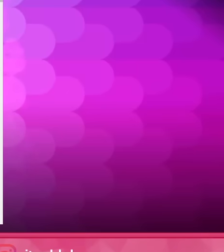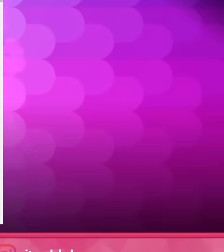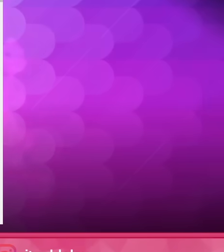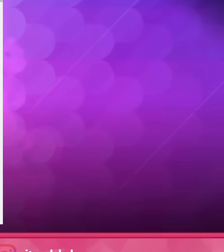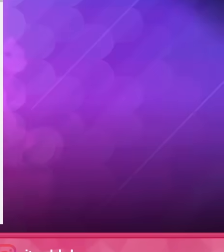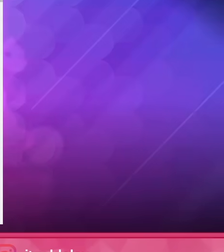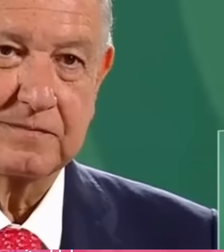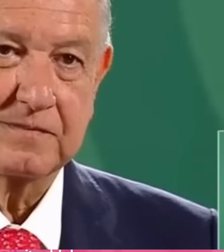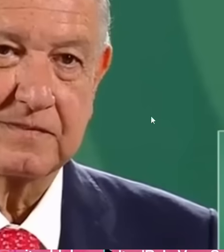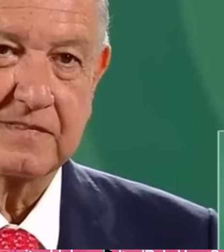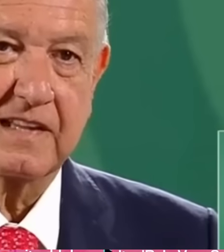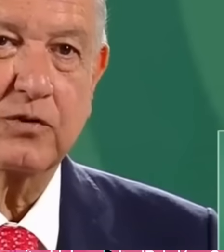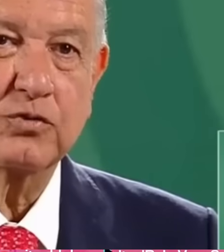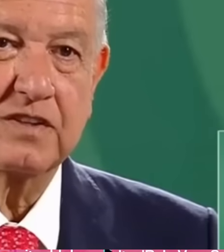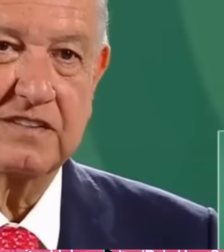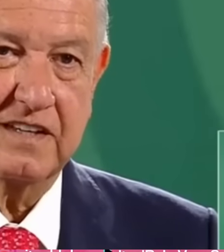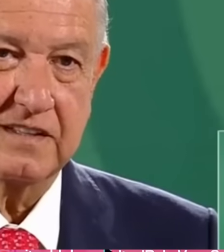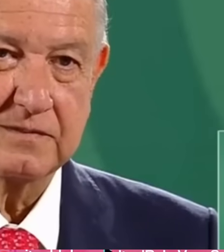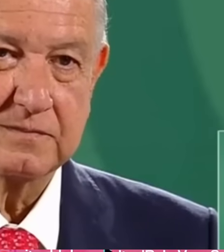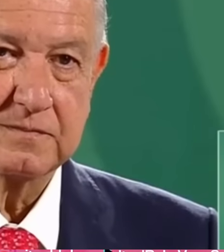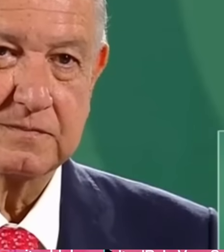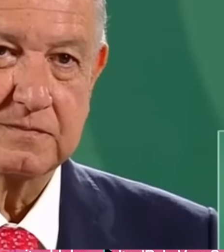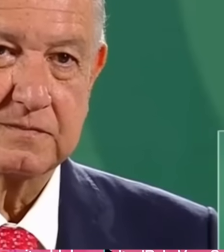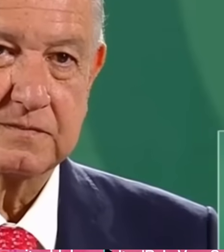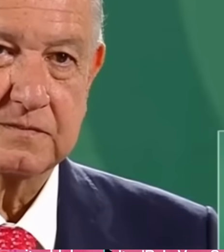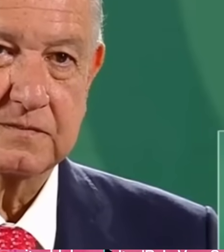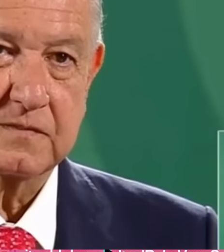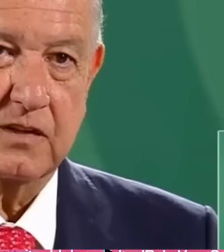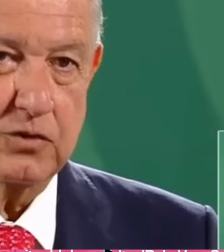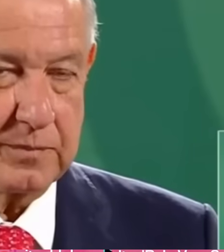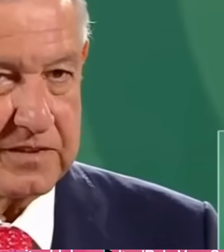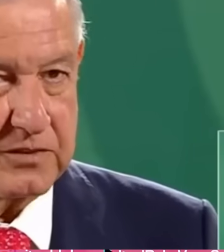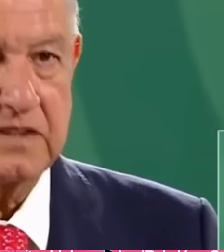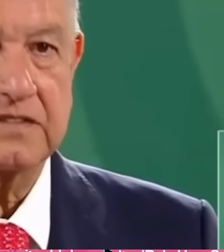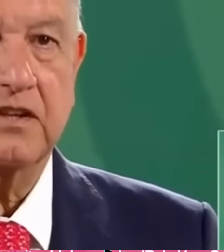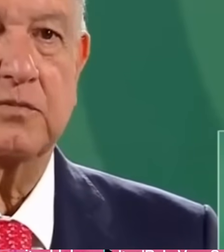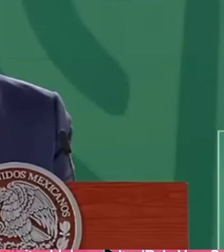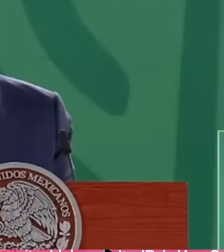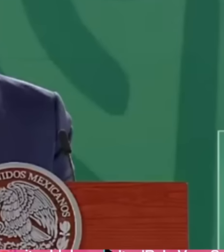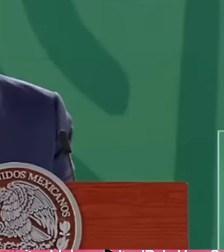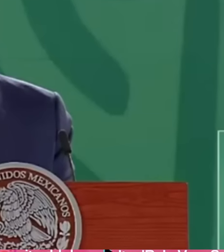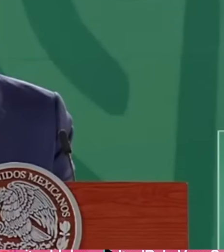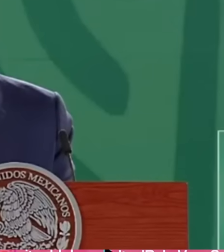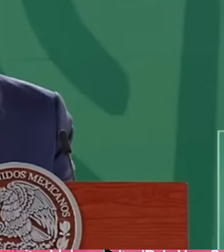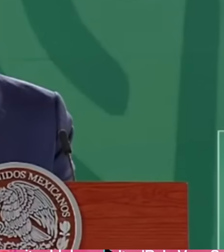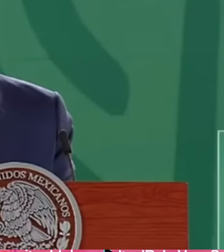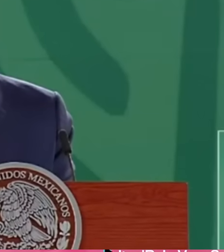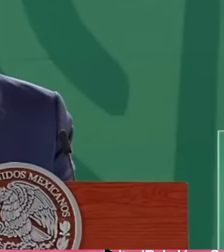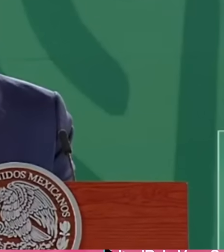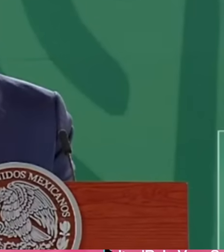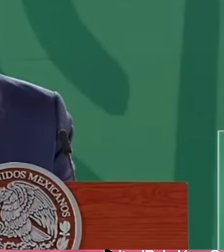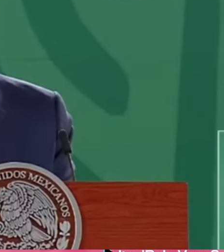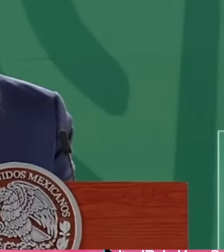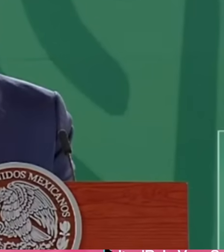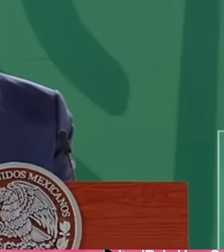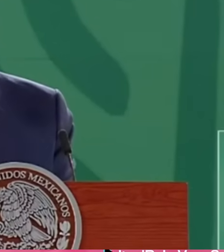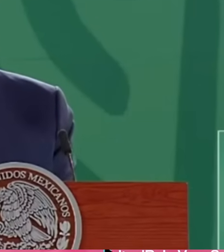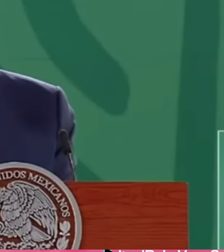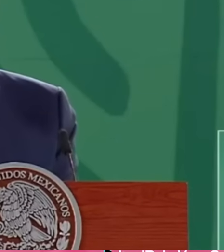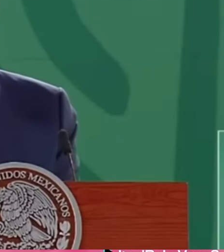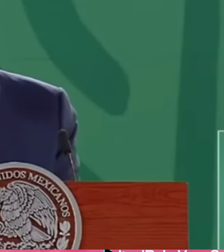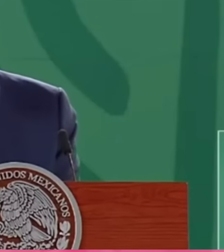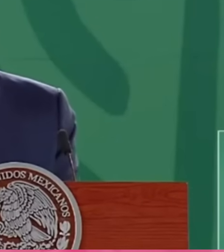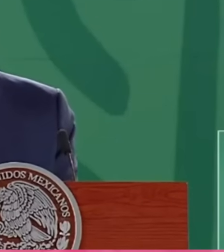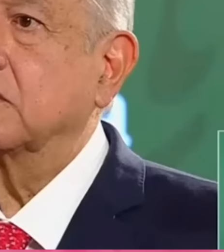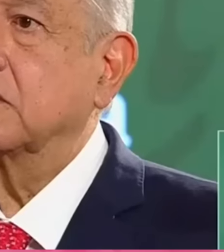la verdad la justicia y yo represento al estado mexicano pero